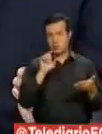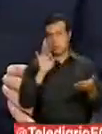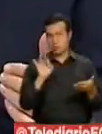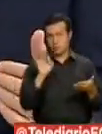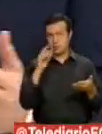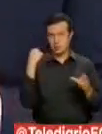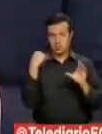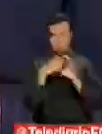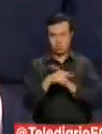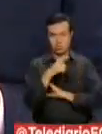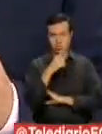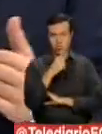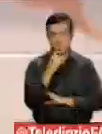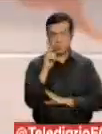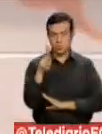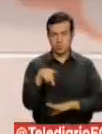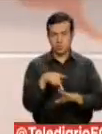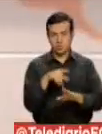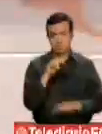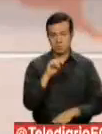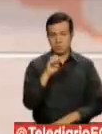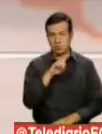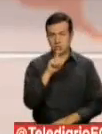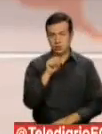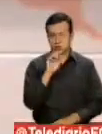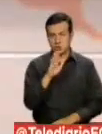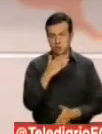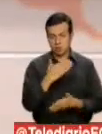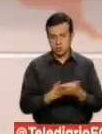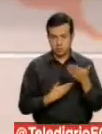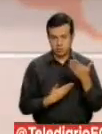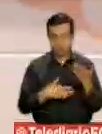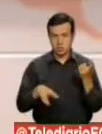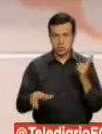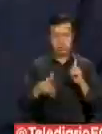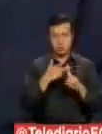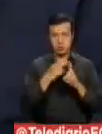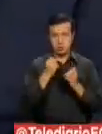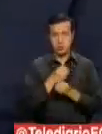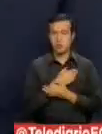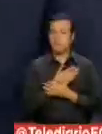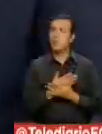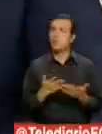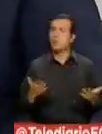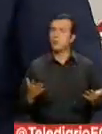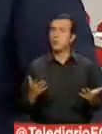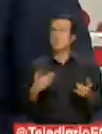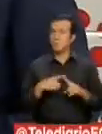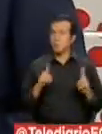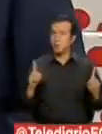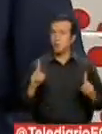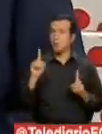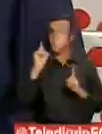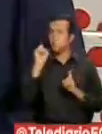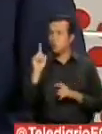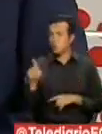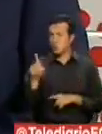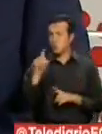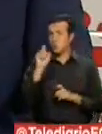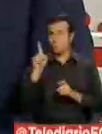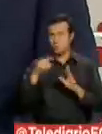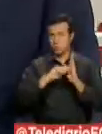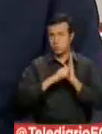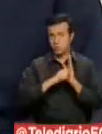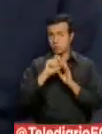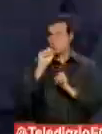correo electrónico del perito Mesa, supuestamente era el tercer producto. Sin embargo, cuando se le pregunta, y la Contraloría